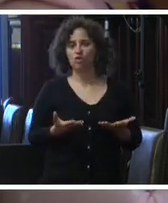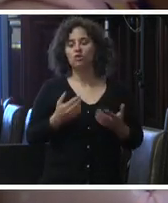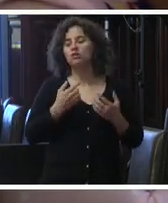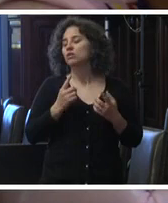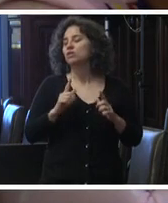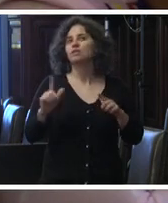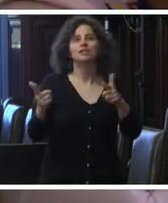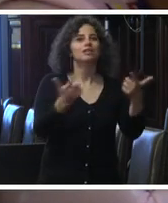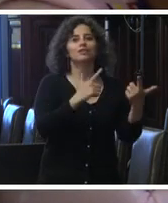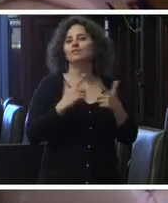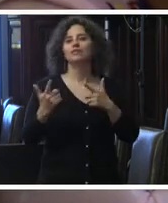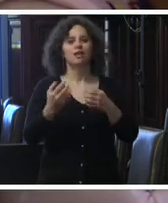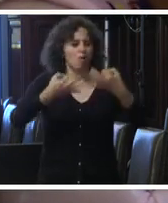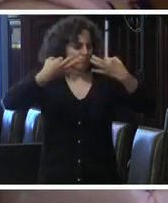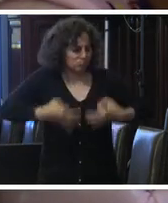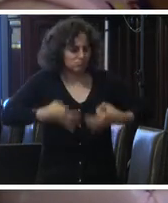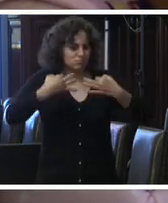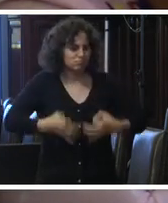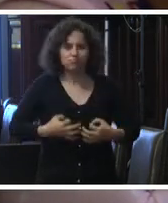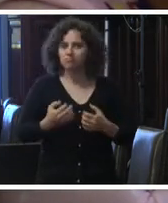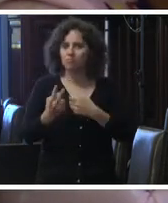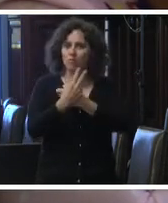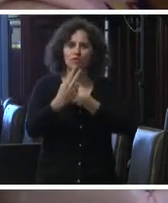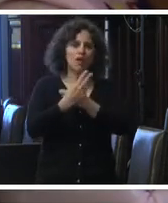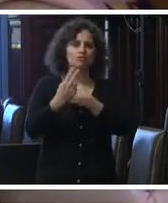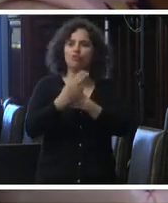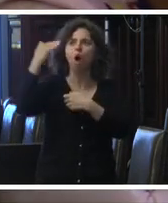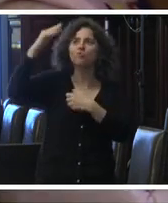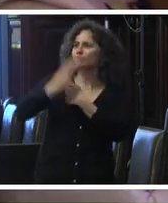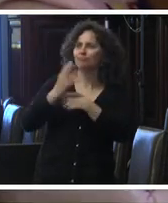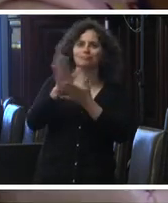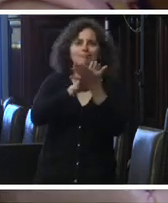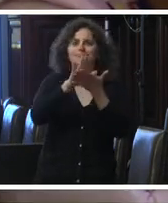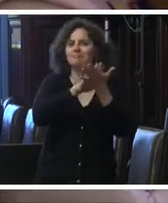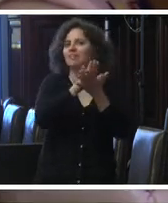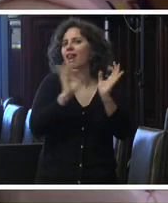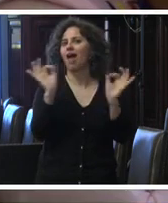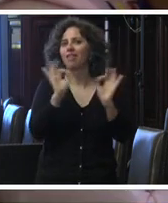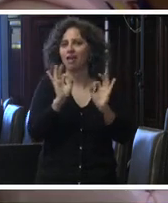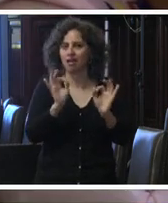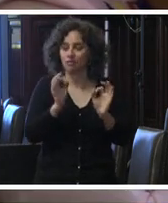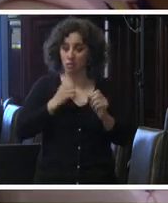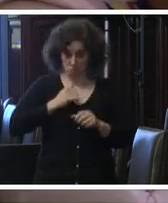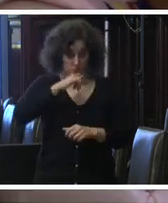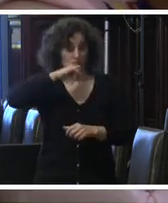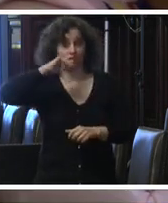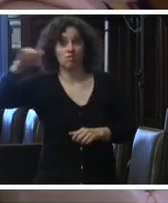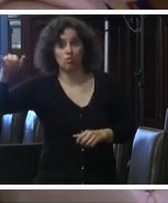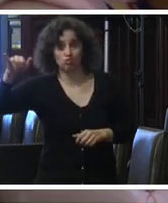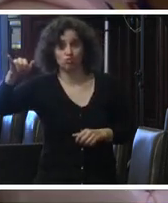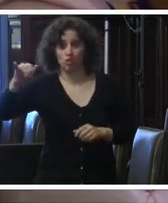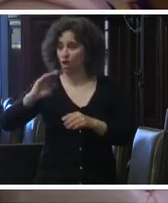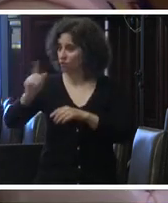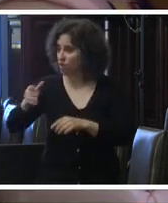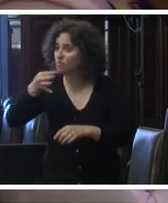no tenemos ninguna seguridad de nuestras autoridades locales. Fui a denunciar a